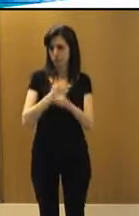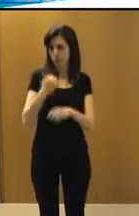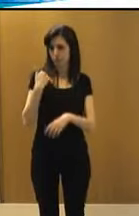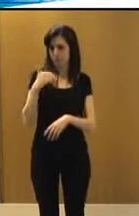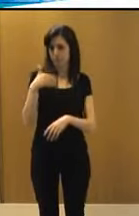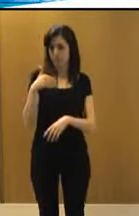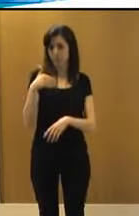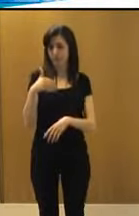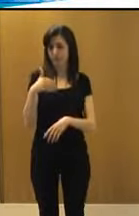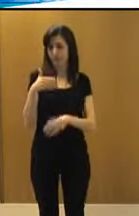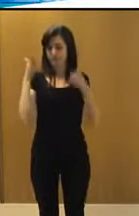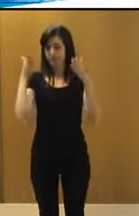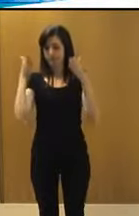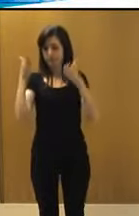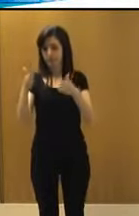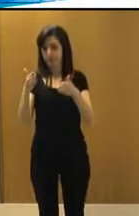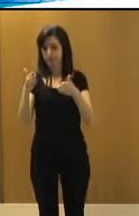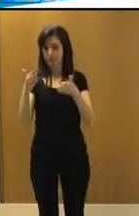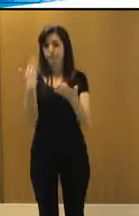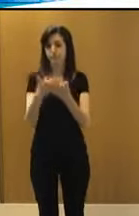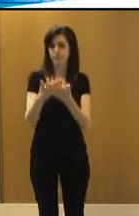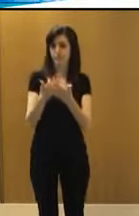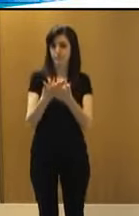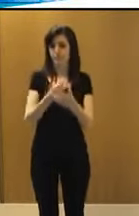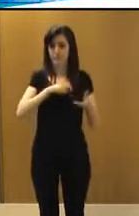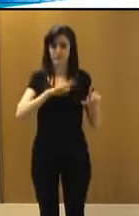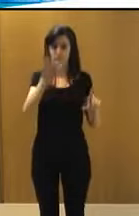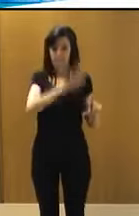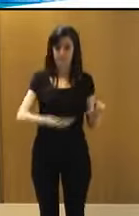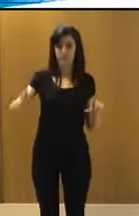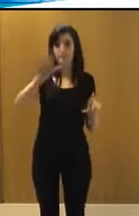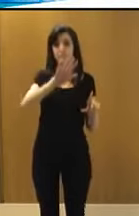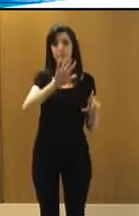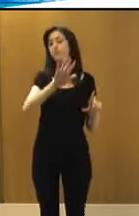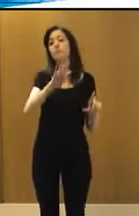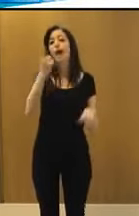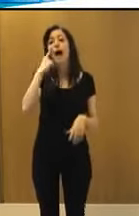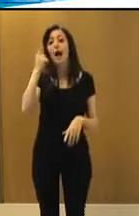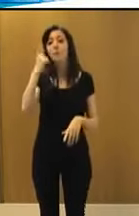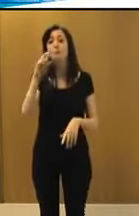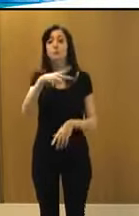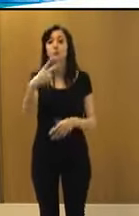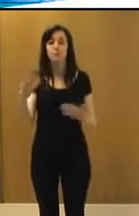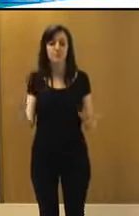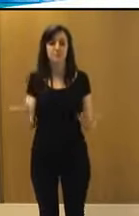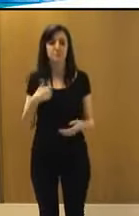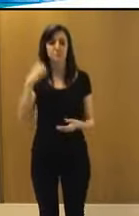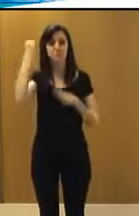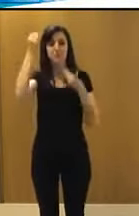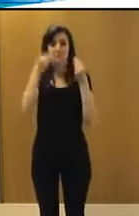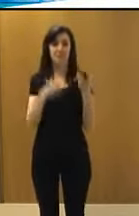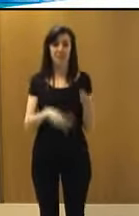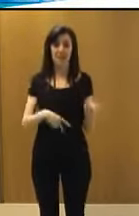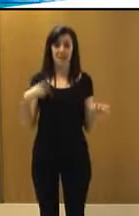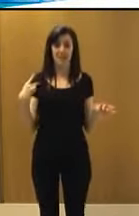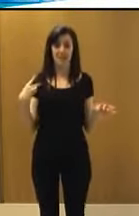sí se dirigirá a muestras representativas a nivel estatal, y veremos qué sale. Yo creo que en